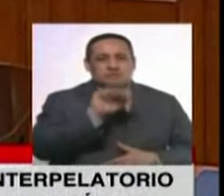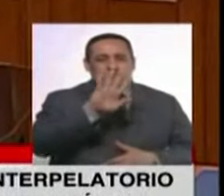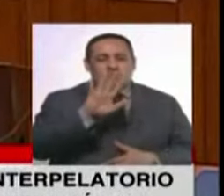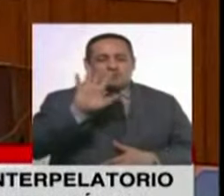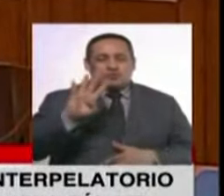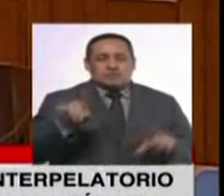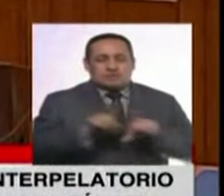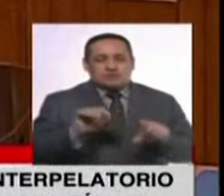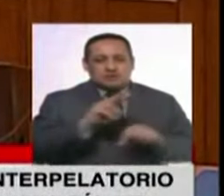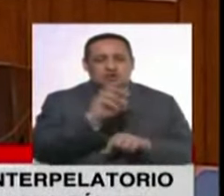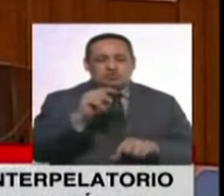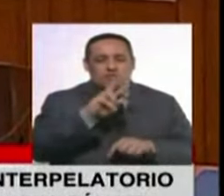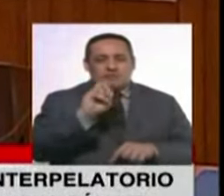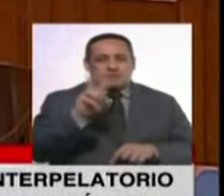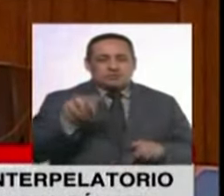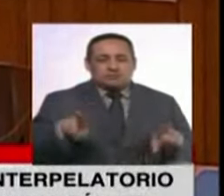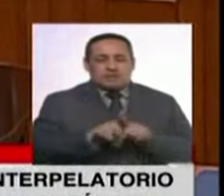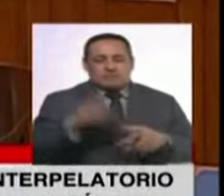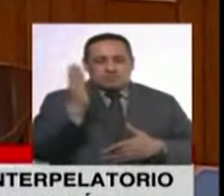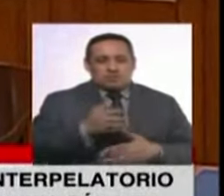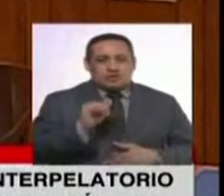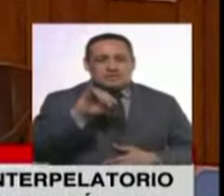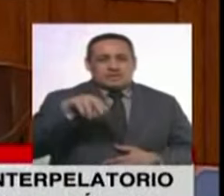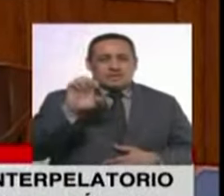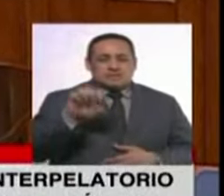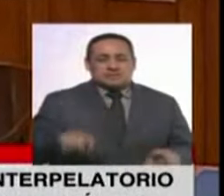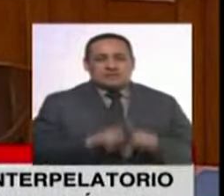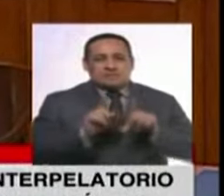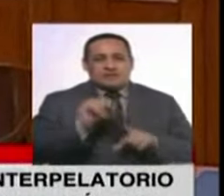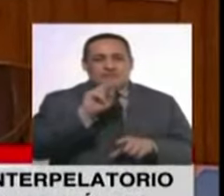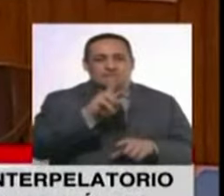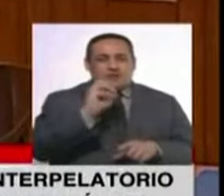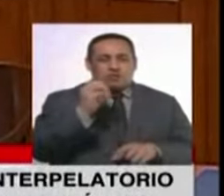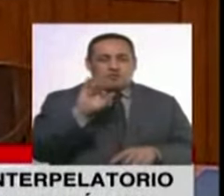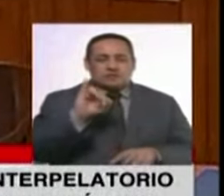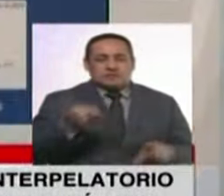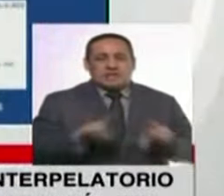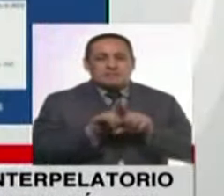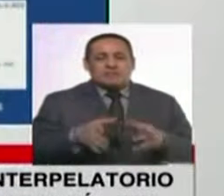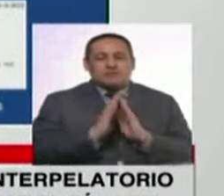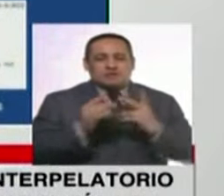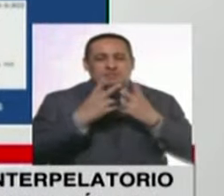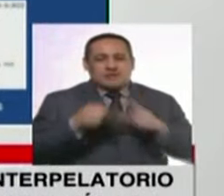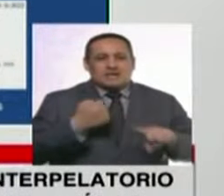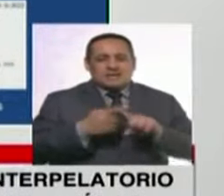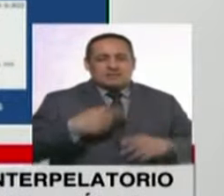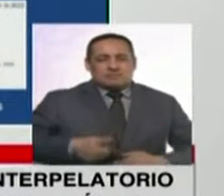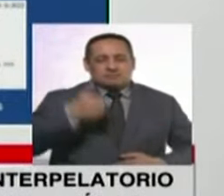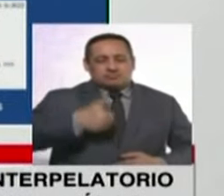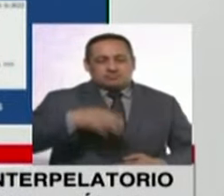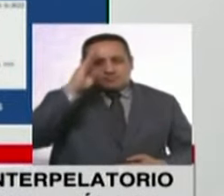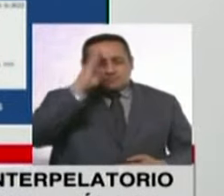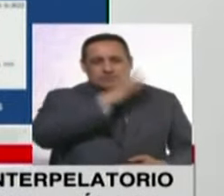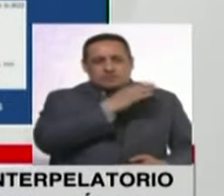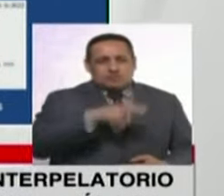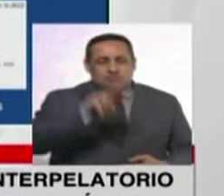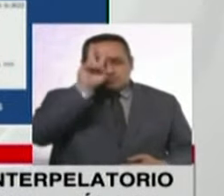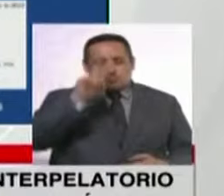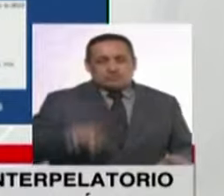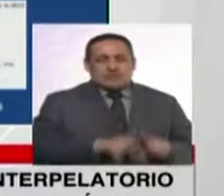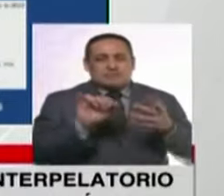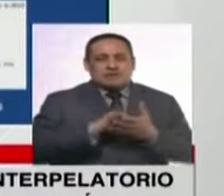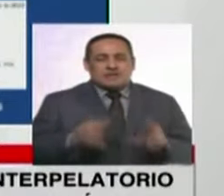guión 2022 o Slash tiene Islas voi se solicitó Alex comandante general de la Policía Nacional del Perú